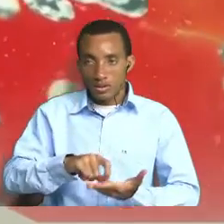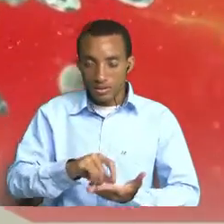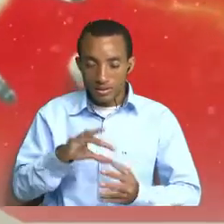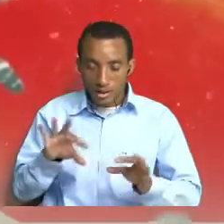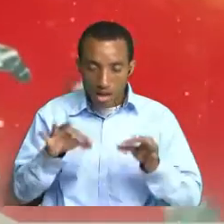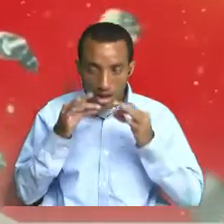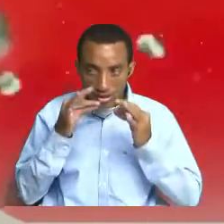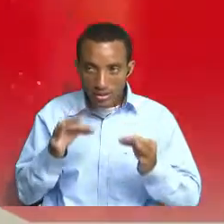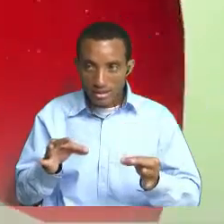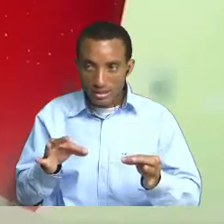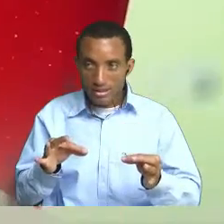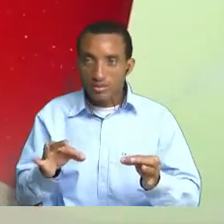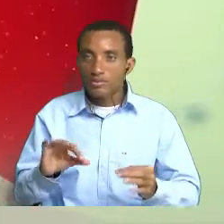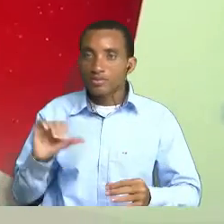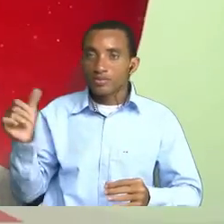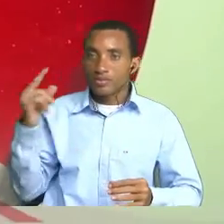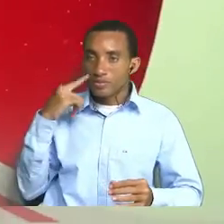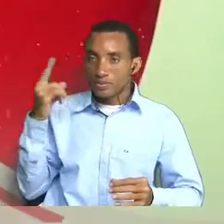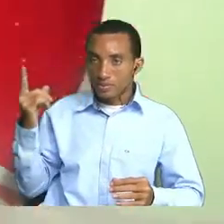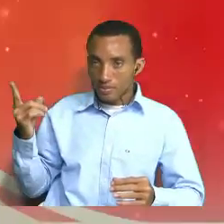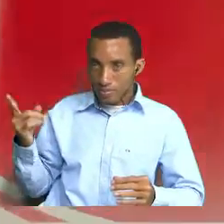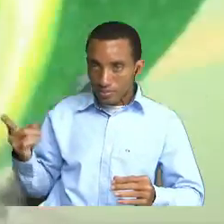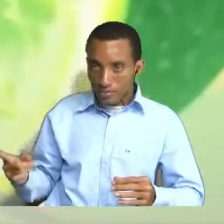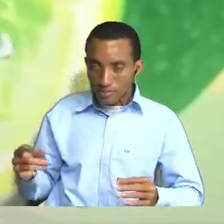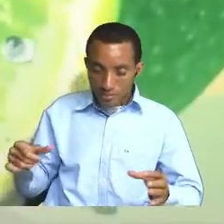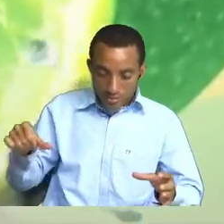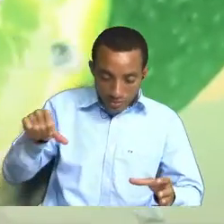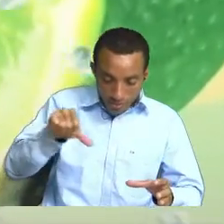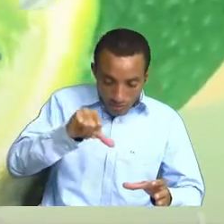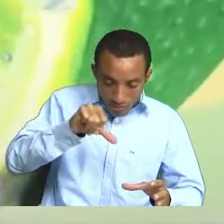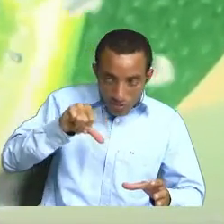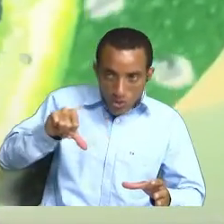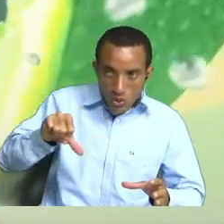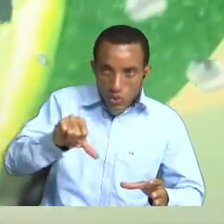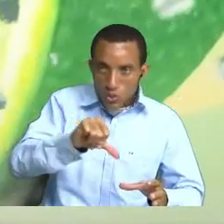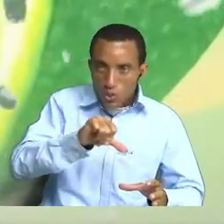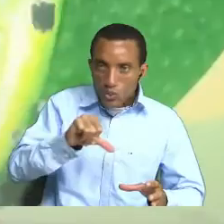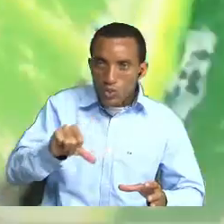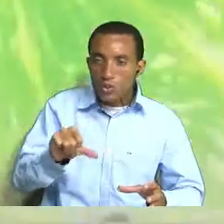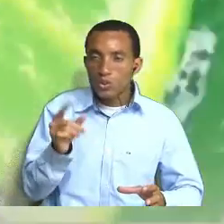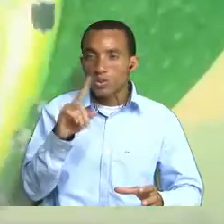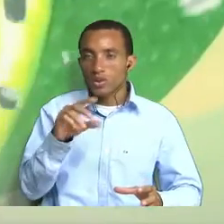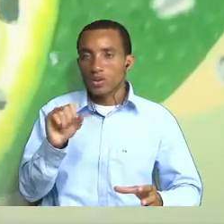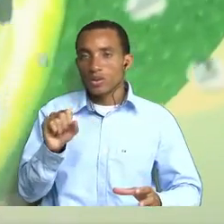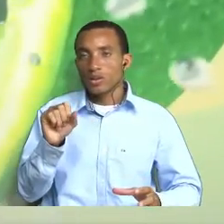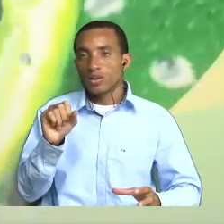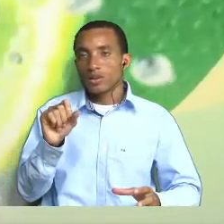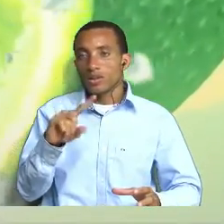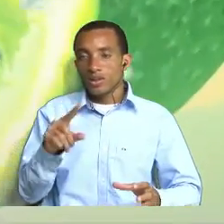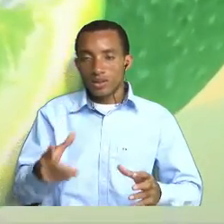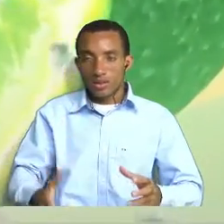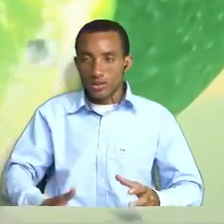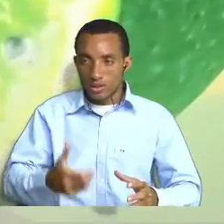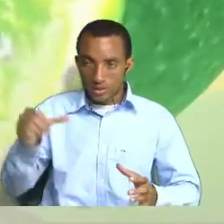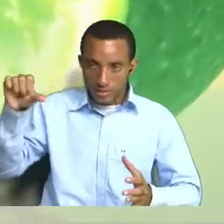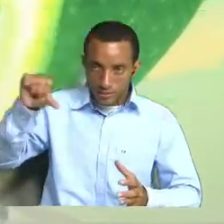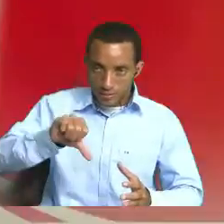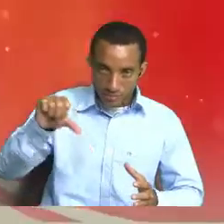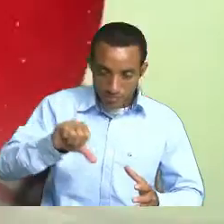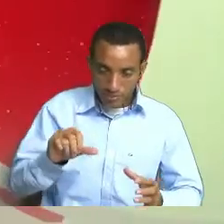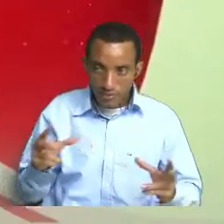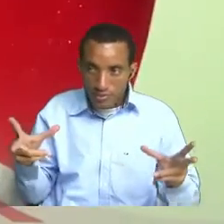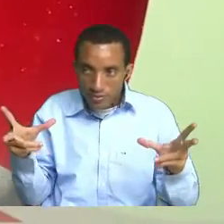queso parmesano vinagre balsámico salsa pesto hojas de albahaca langostinos